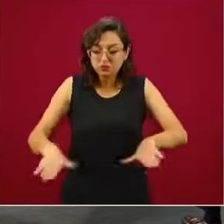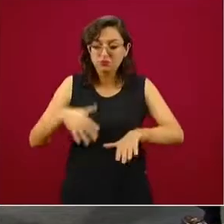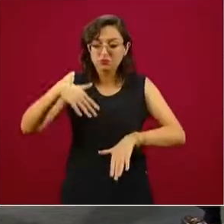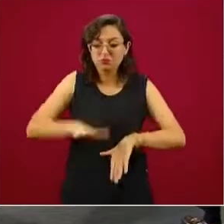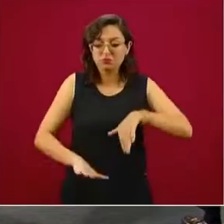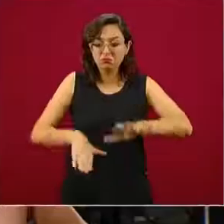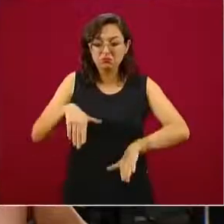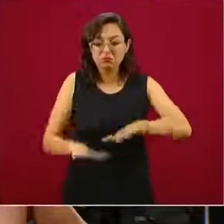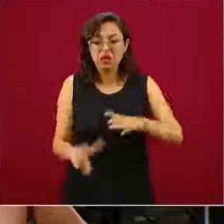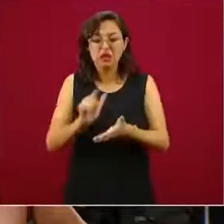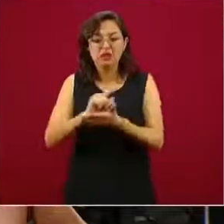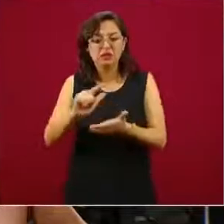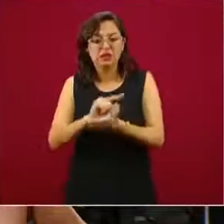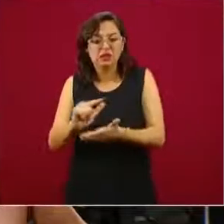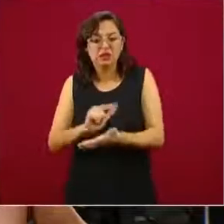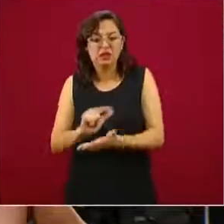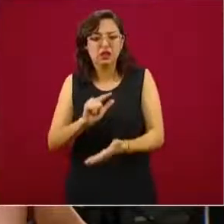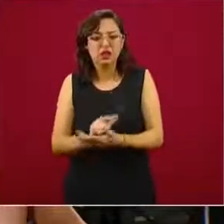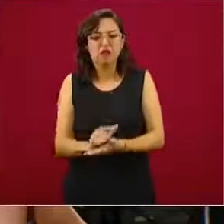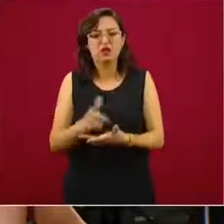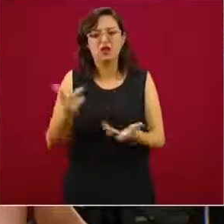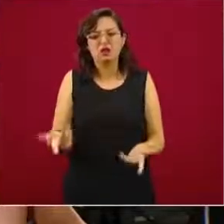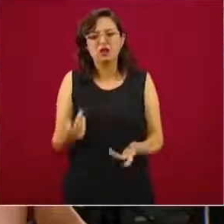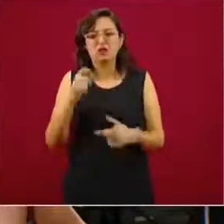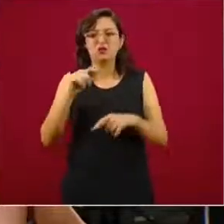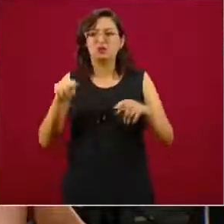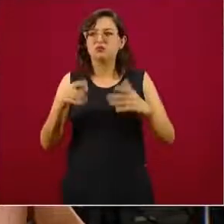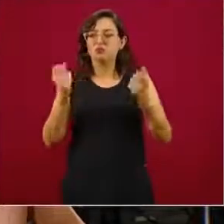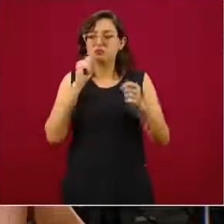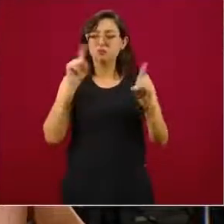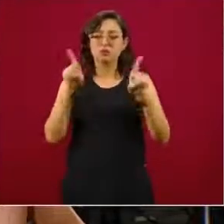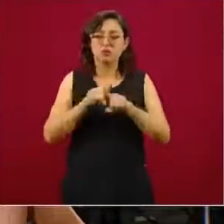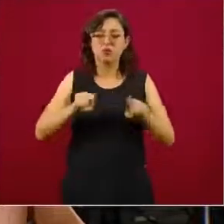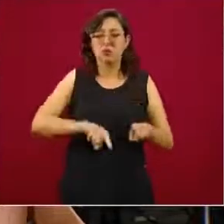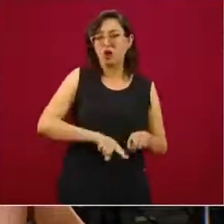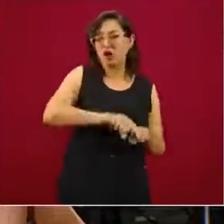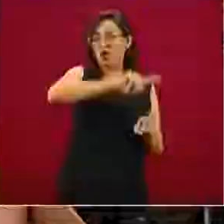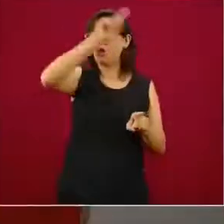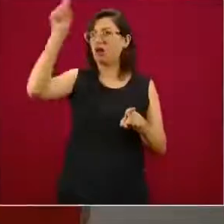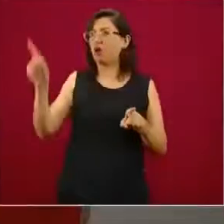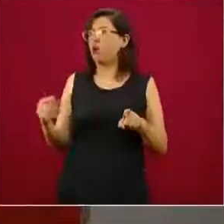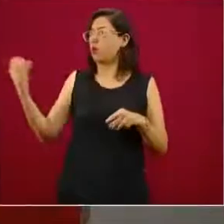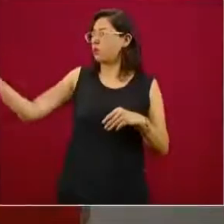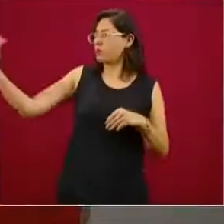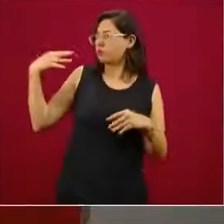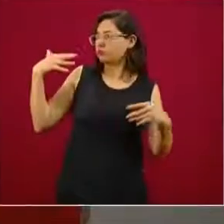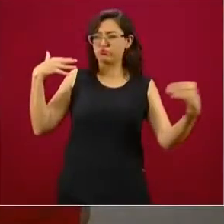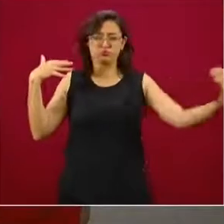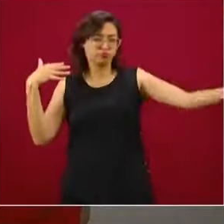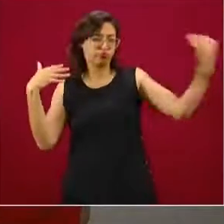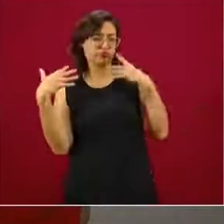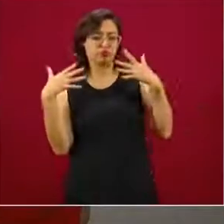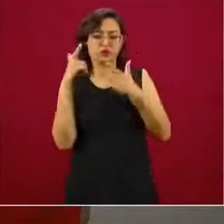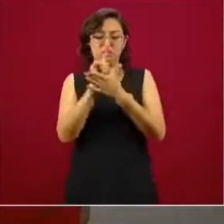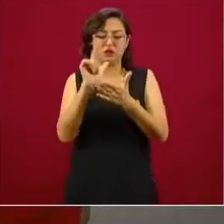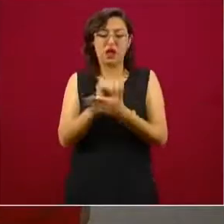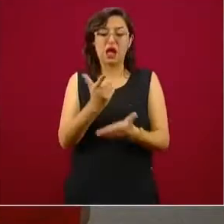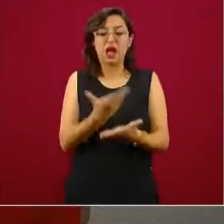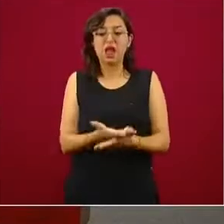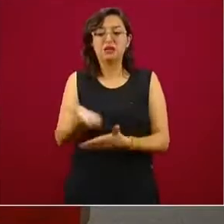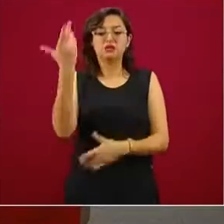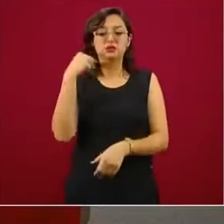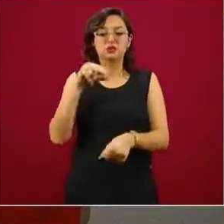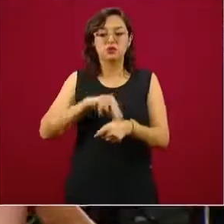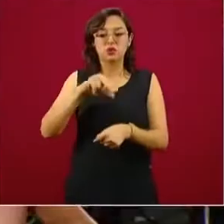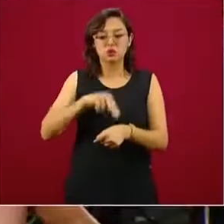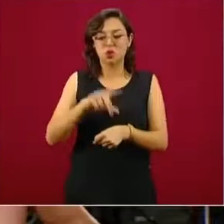¿Es recomendable los arcos sanitizantes? Ya lo decía el doctor Hugo López-Gatell en alguna ocasión,